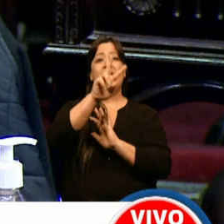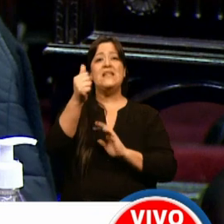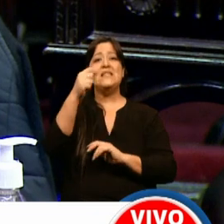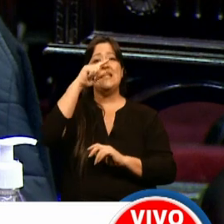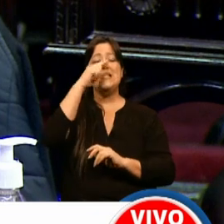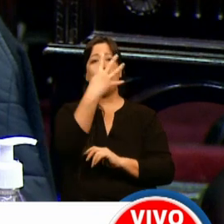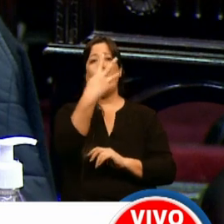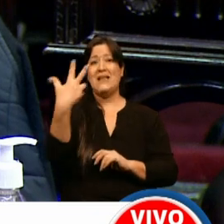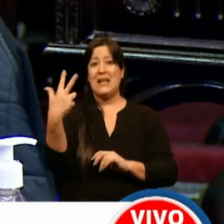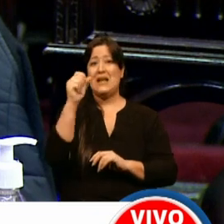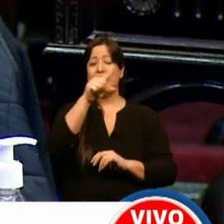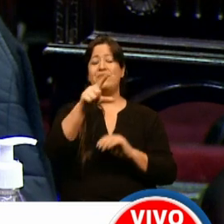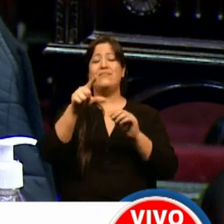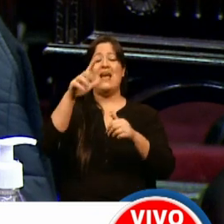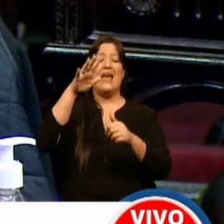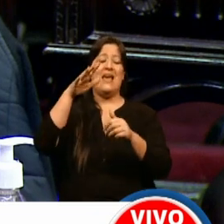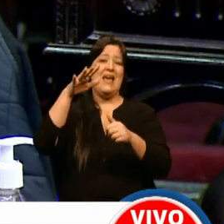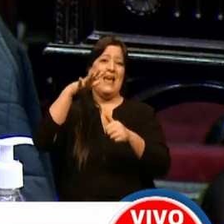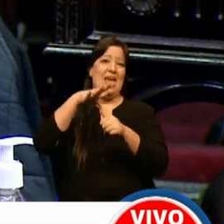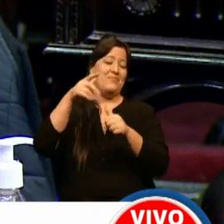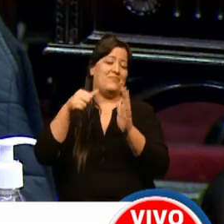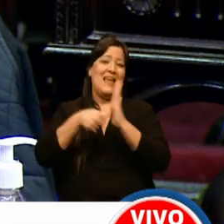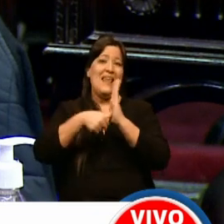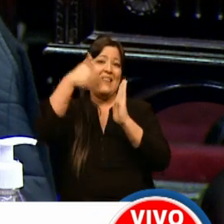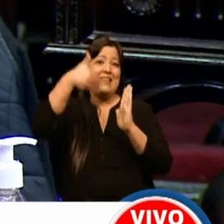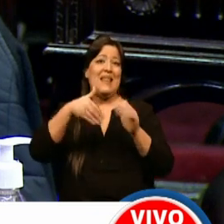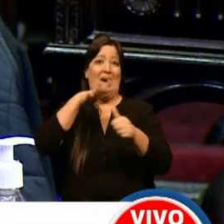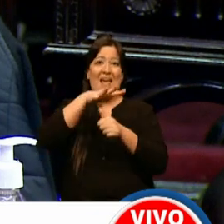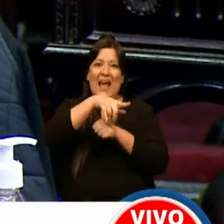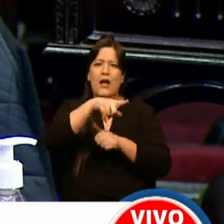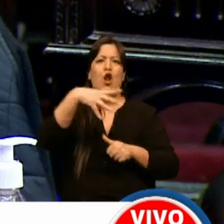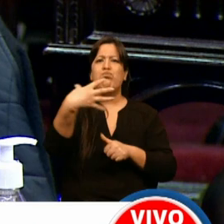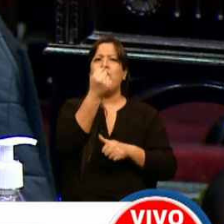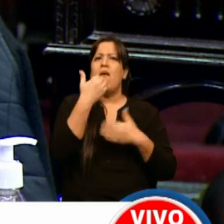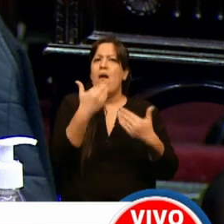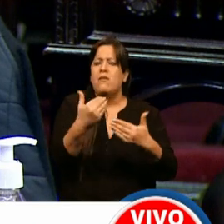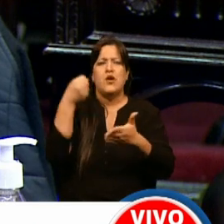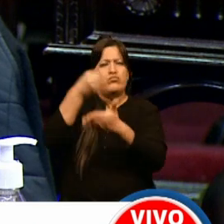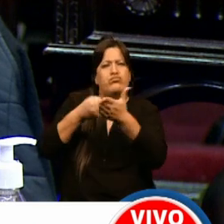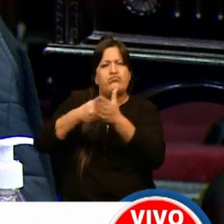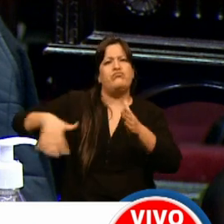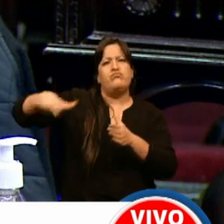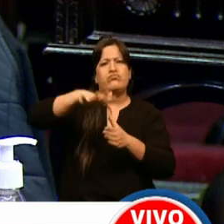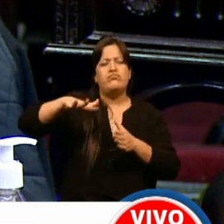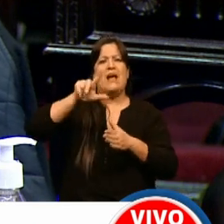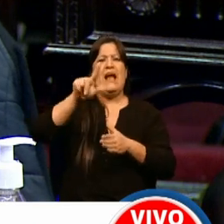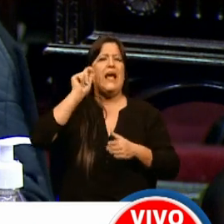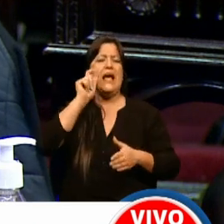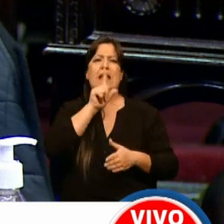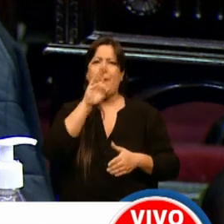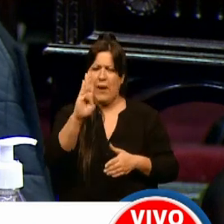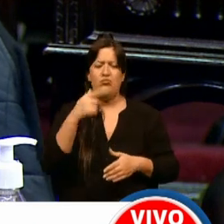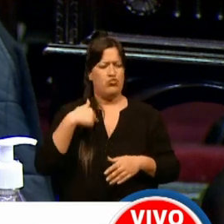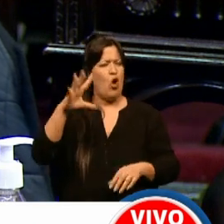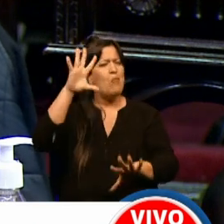743 de identidad de género ha sido el resultado de una lucha histórica del colectivo lgtb recuerdo